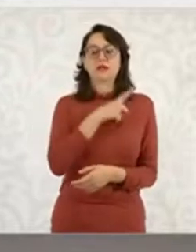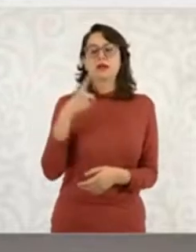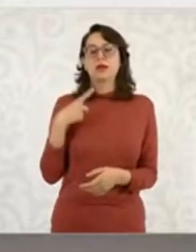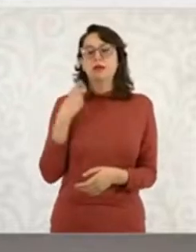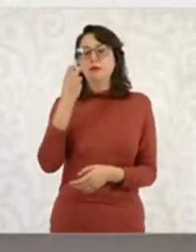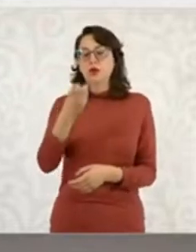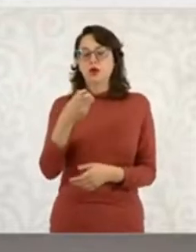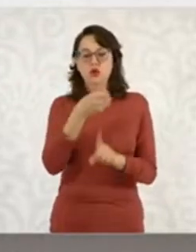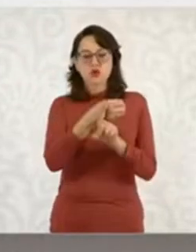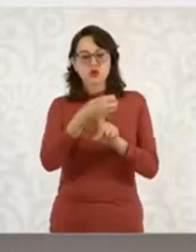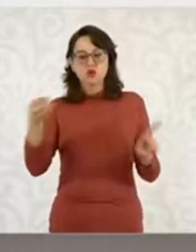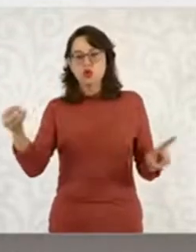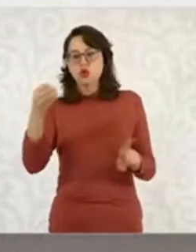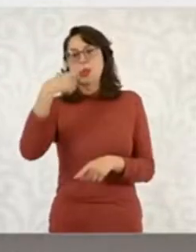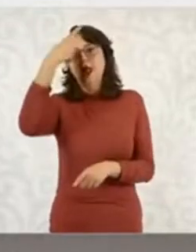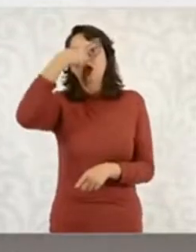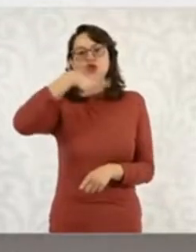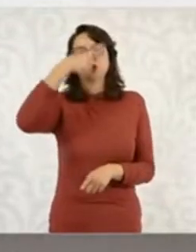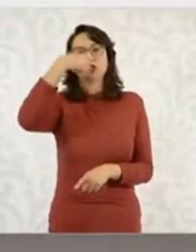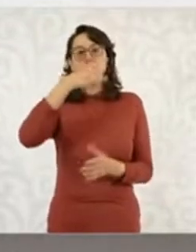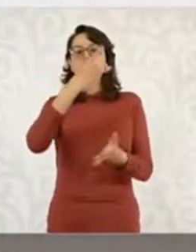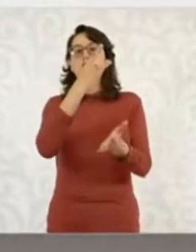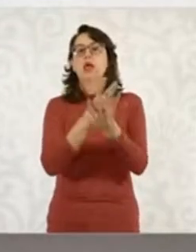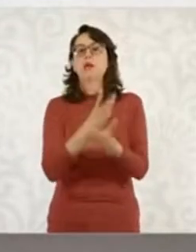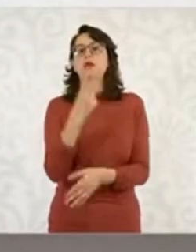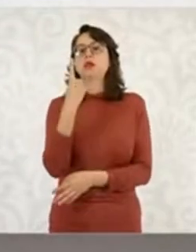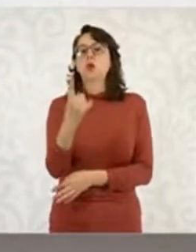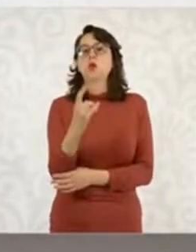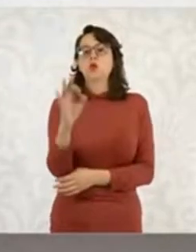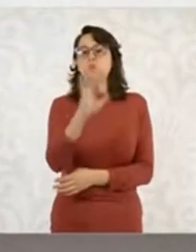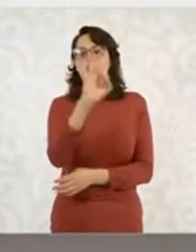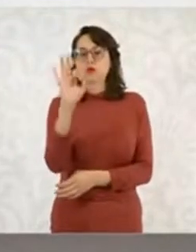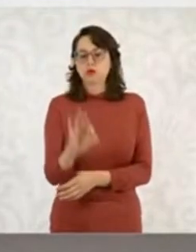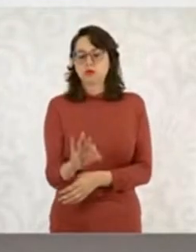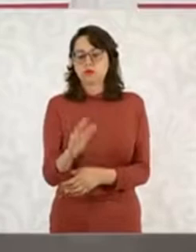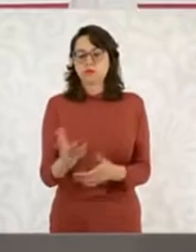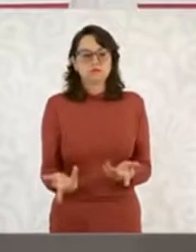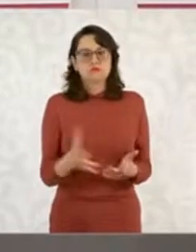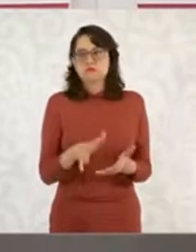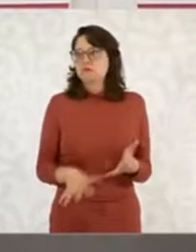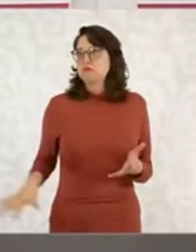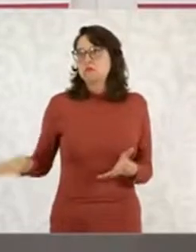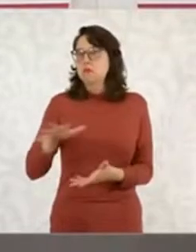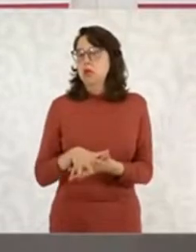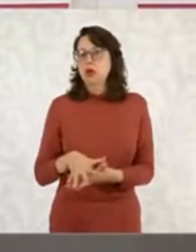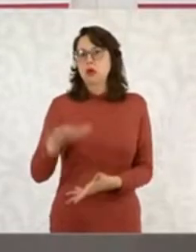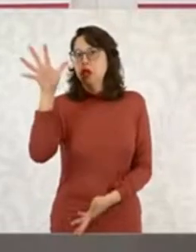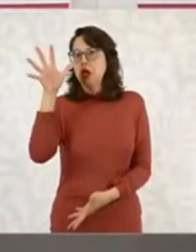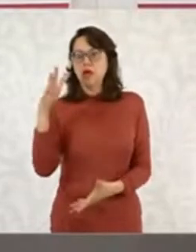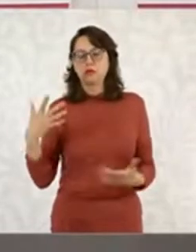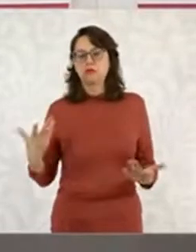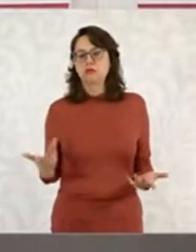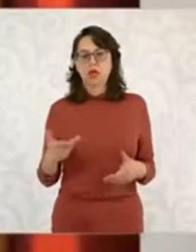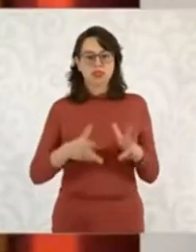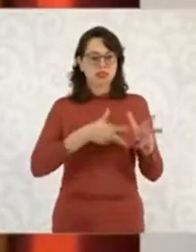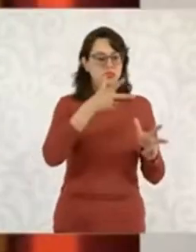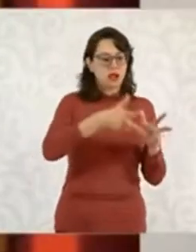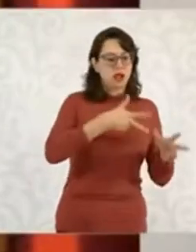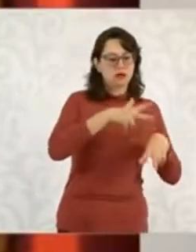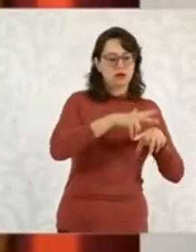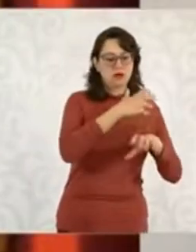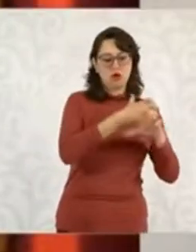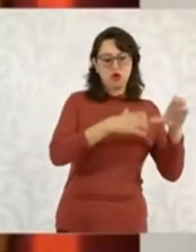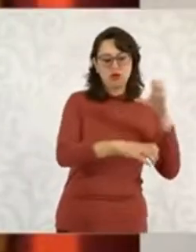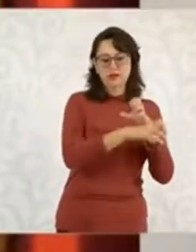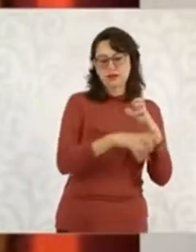hemos encontrado 1%. En la gran mayoría de los lugares no tenemos ninguna interacción con la carga existente y por eso puede